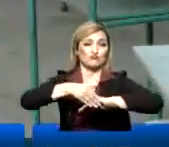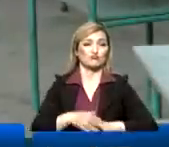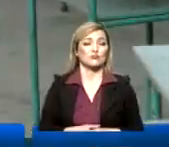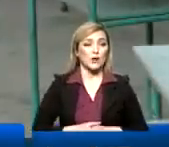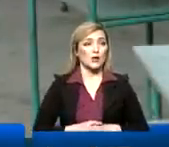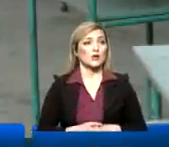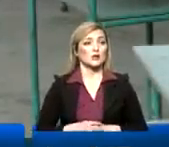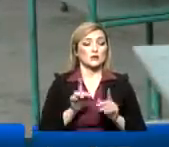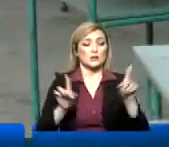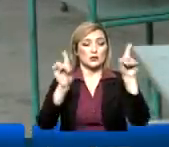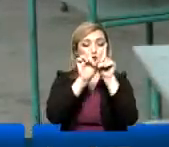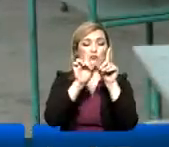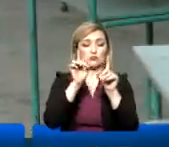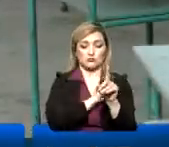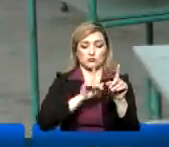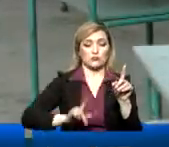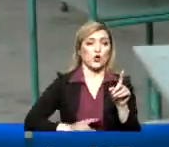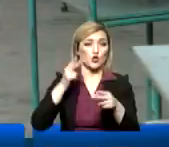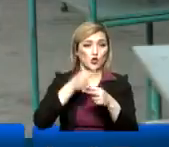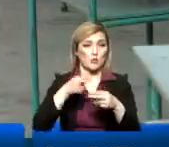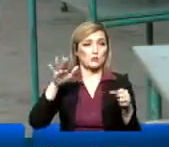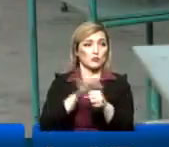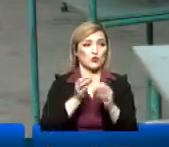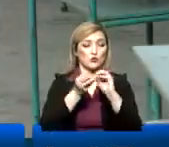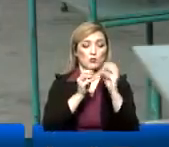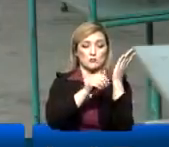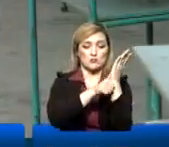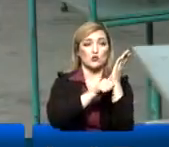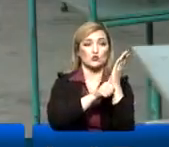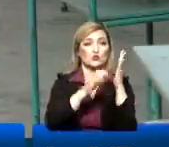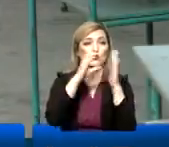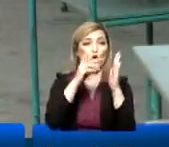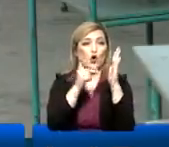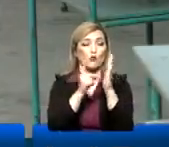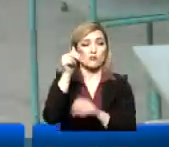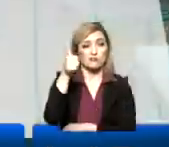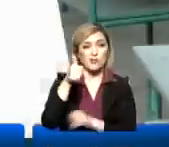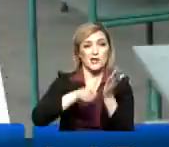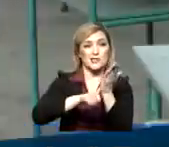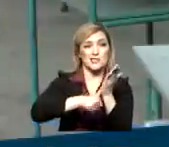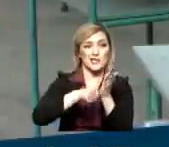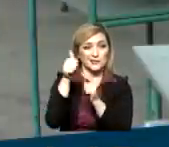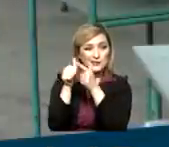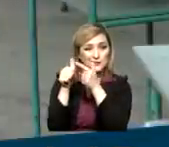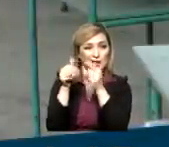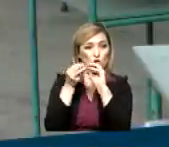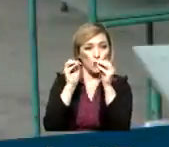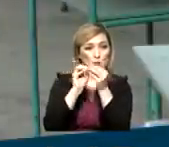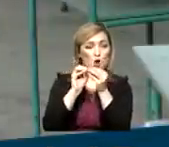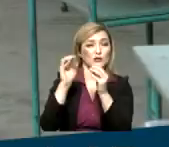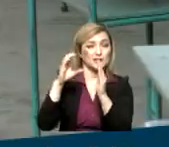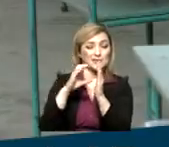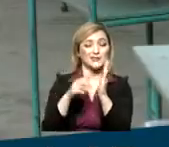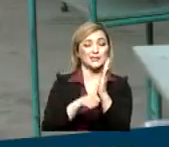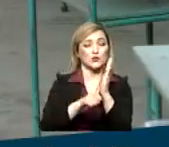debe registrar los datos personales, es decir, nombres completos, número de cédula y código dactilar de la cédula. Tras recibir el usuario se descarga